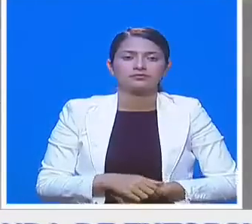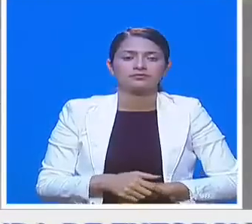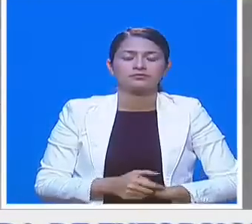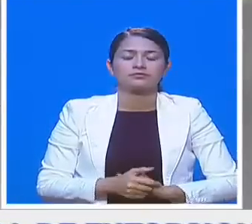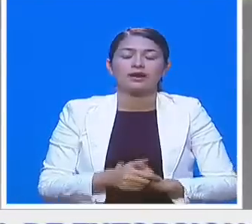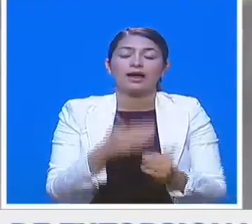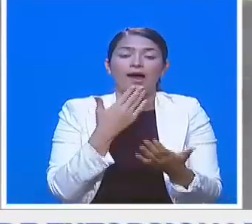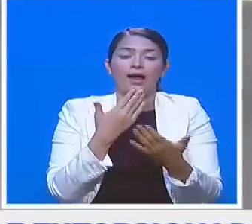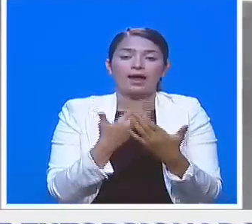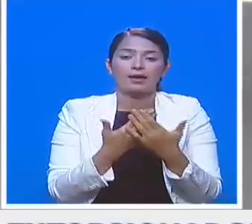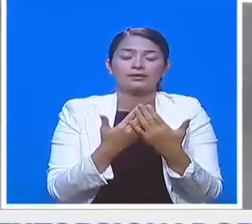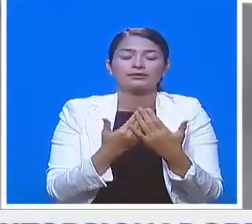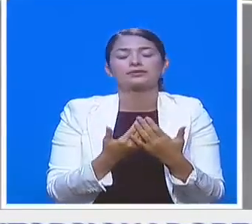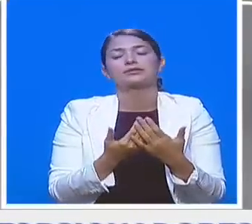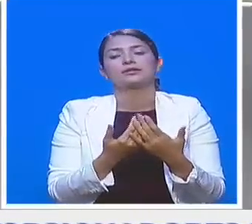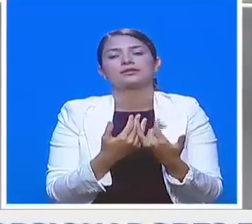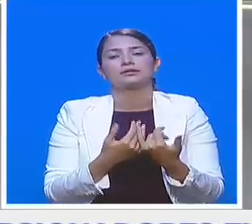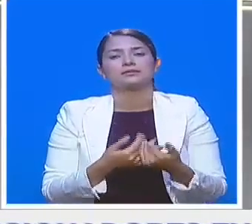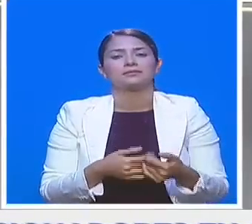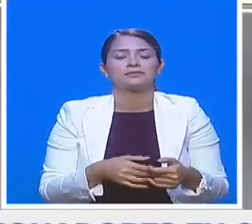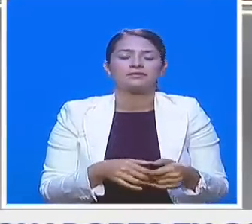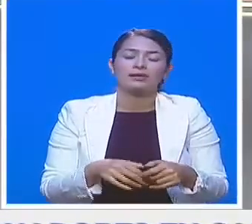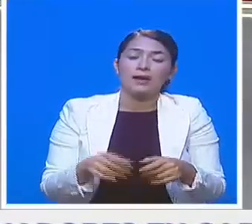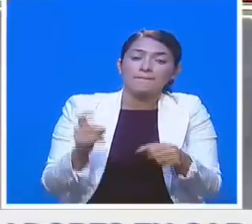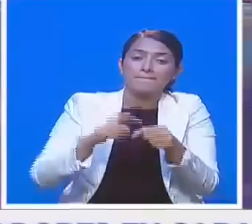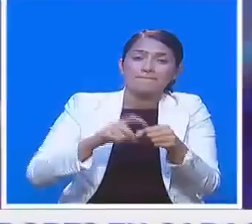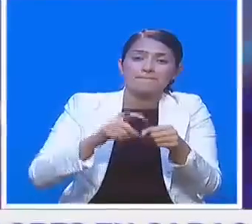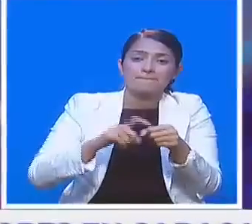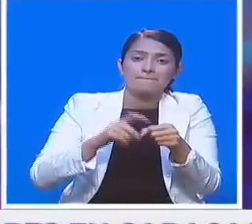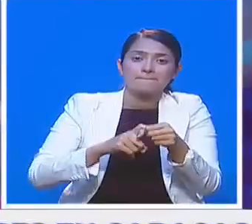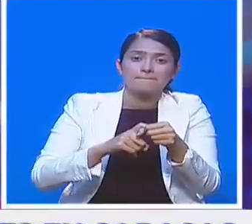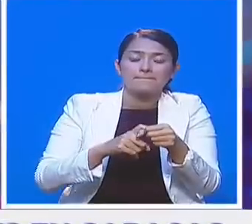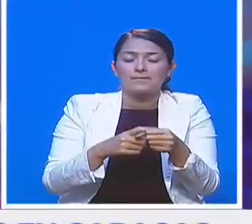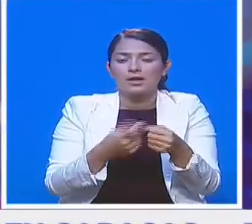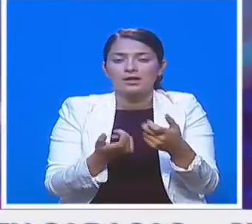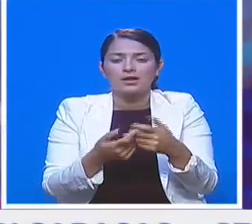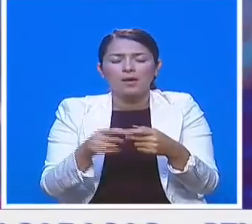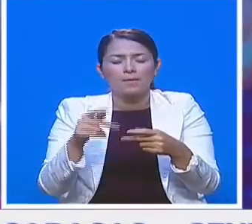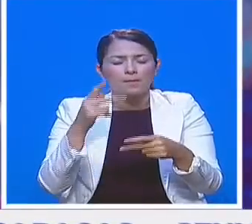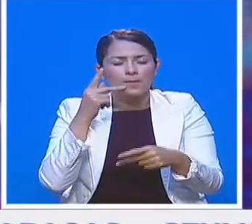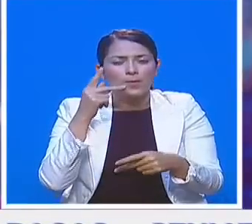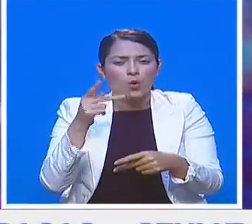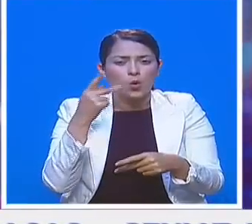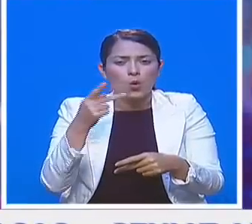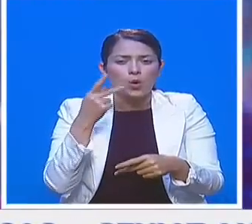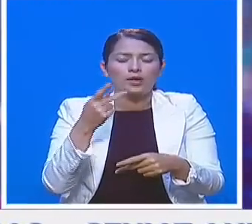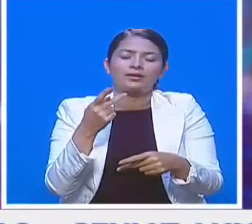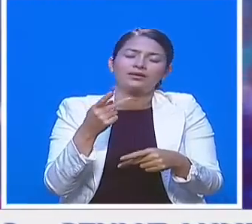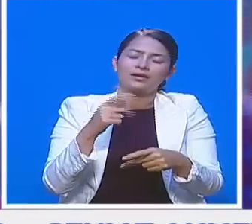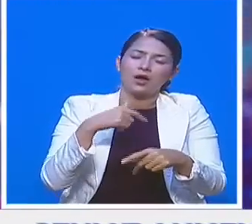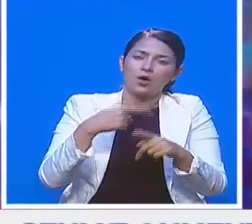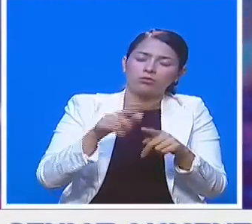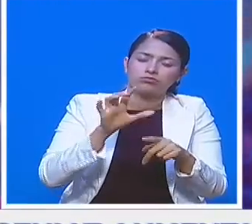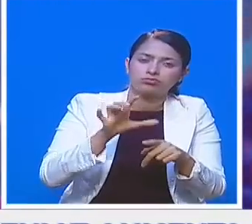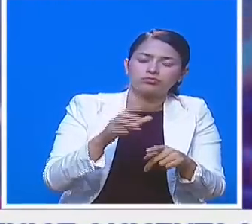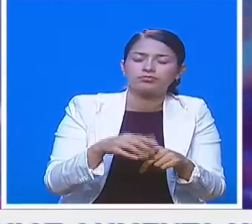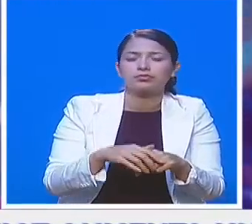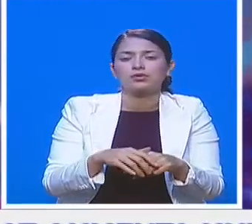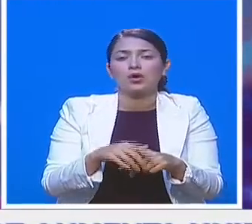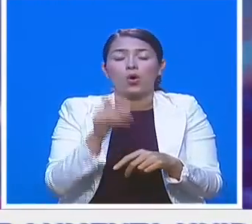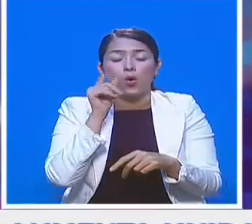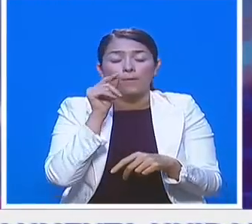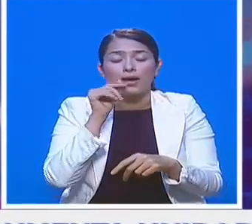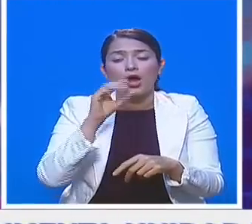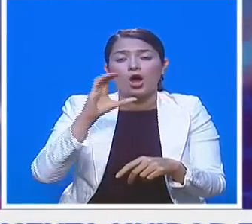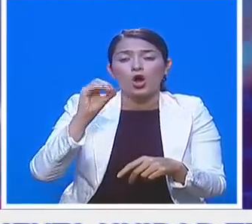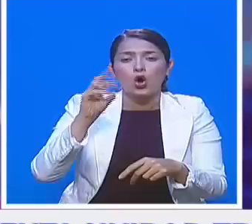Gracias, Diana. Mientras que el miembro de la Comisión Permanente de Política Exterior de la Asamblea Nacional, José Gregorio Correa, rechazó esta